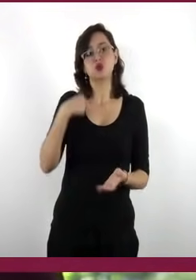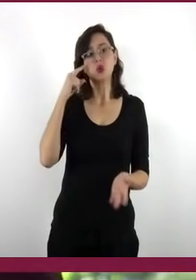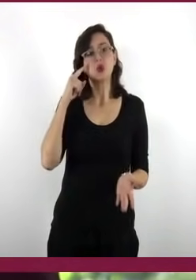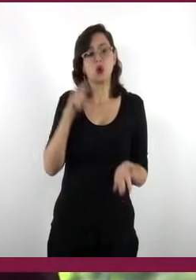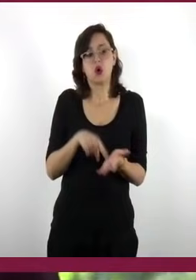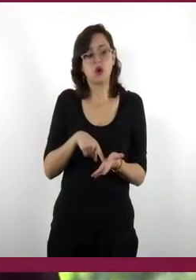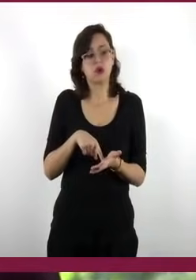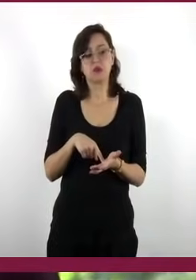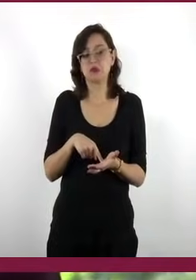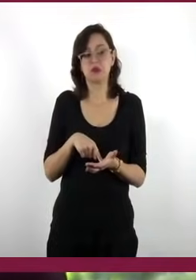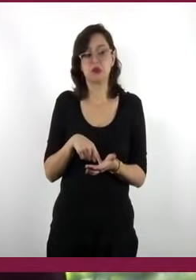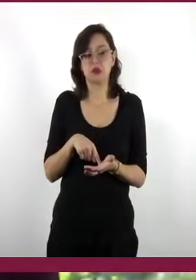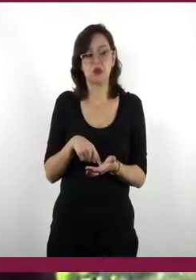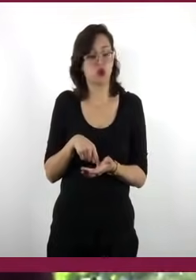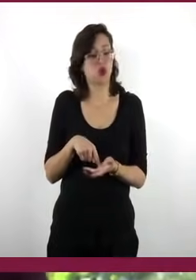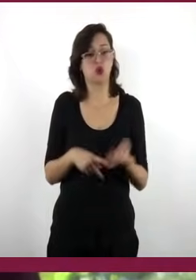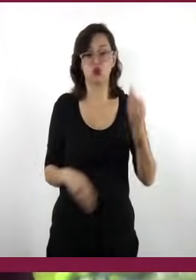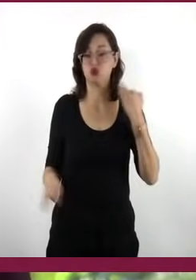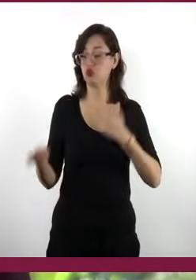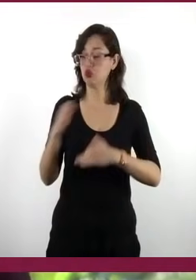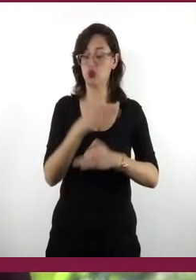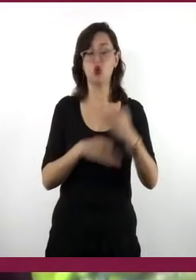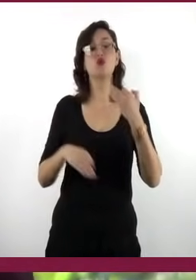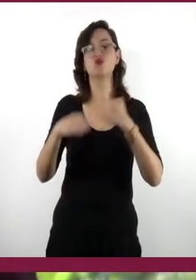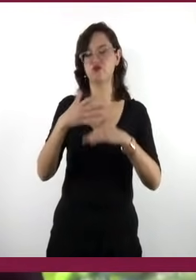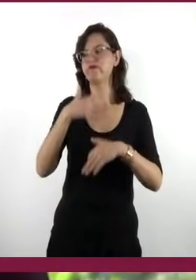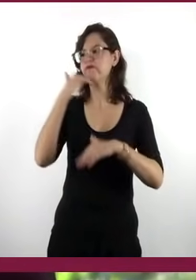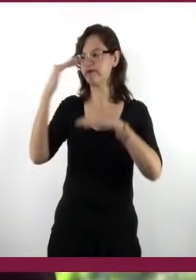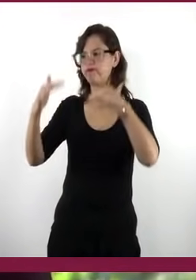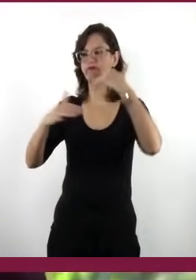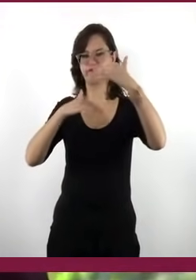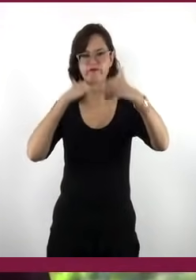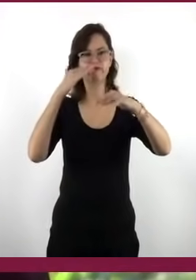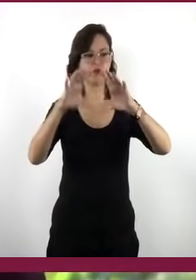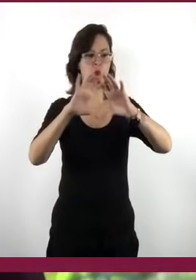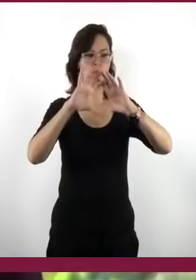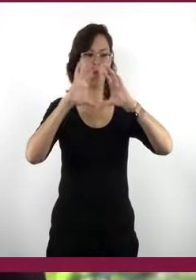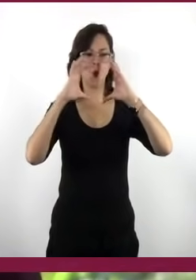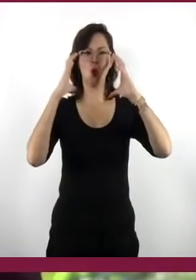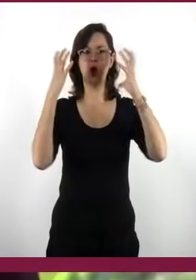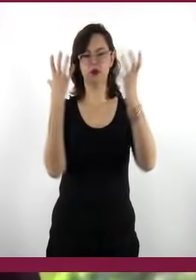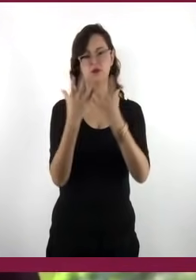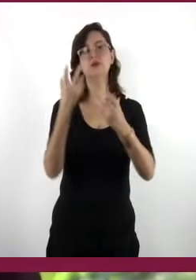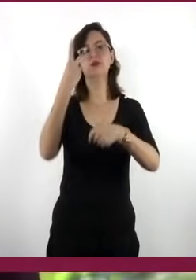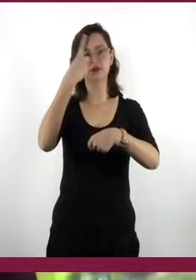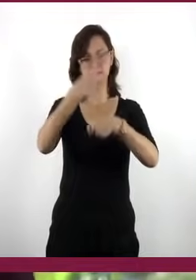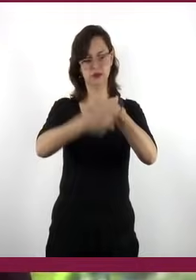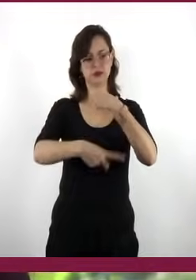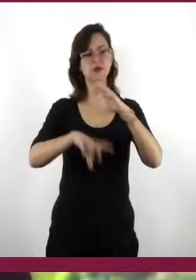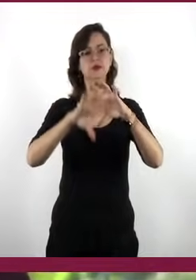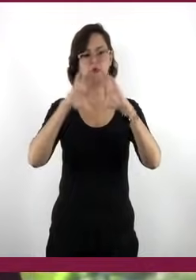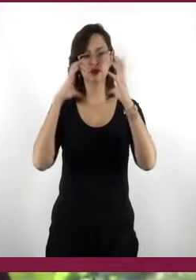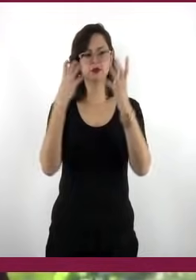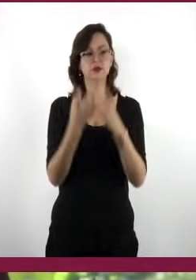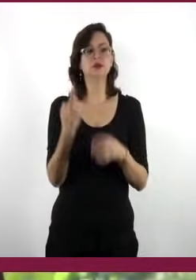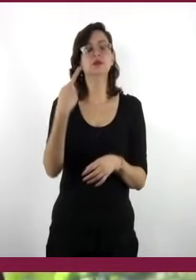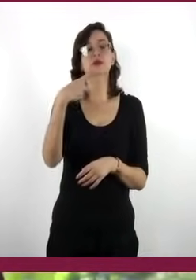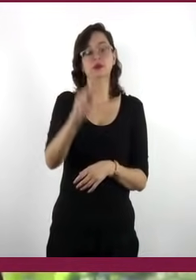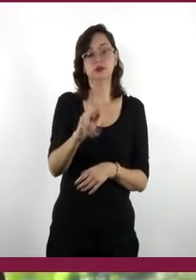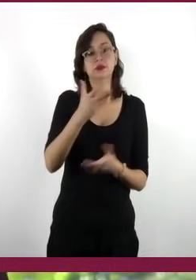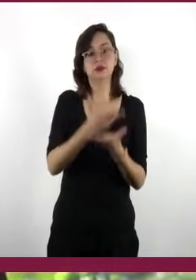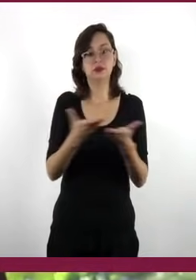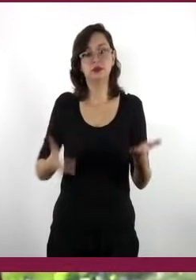que así hemos todos contaminado el mundo y afectado el mundo, pero ahora ya que estamos